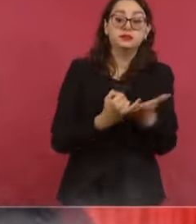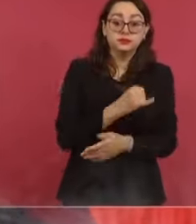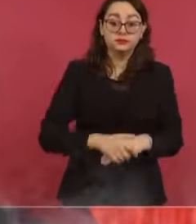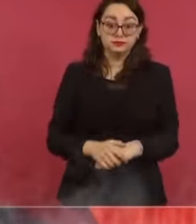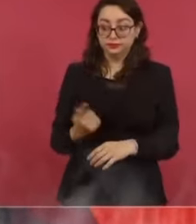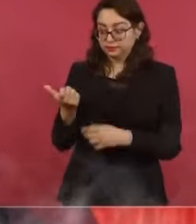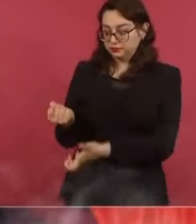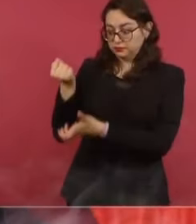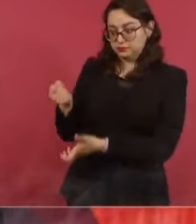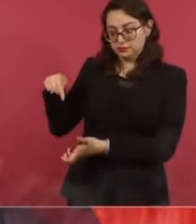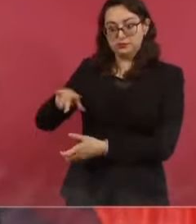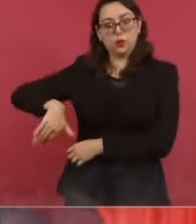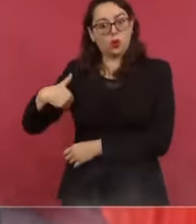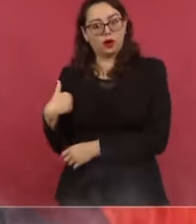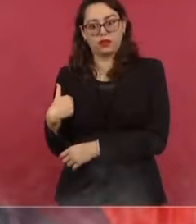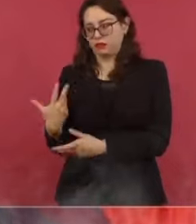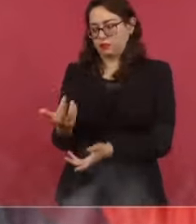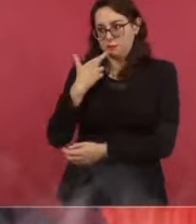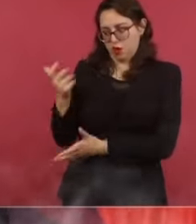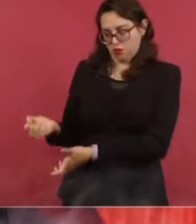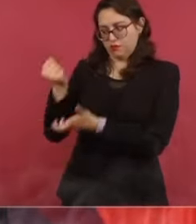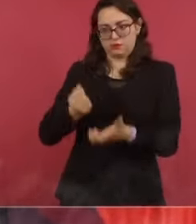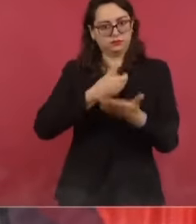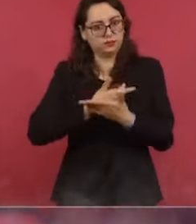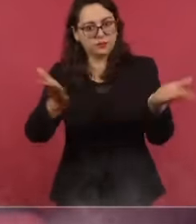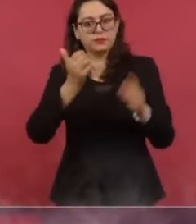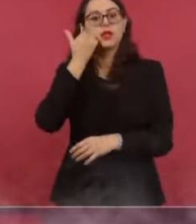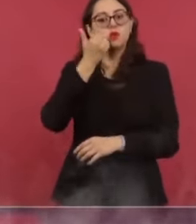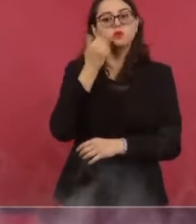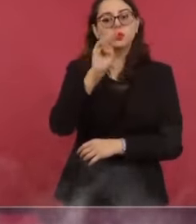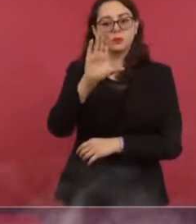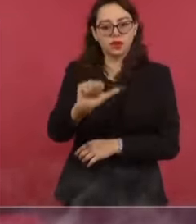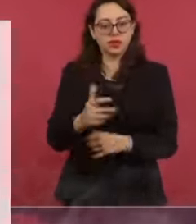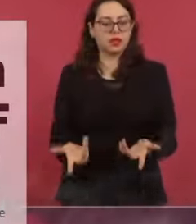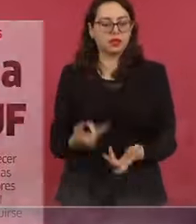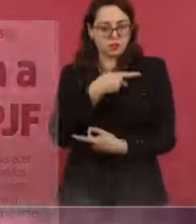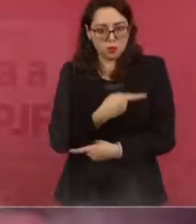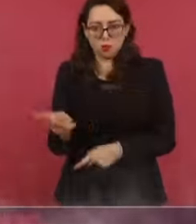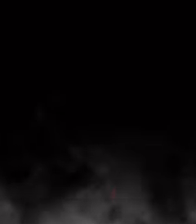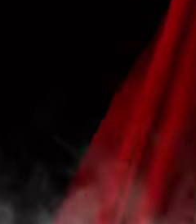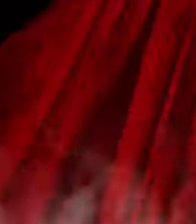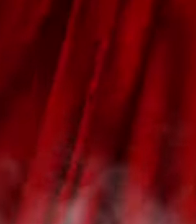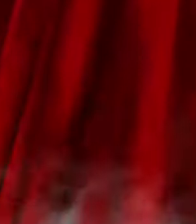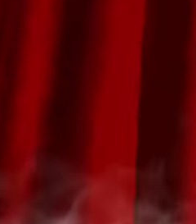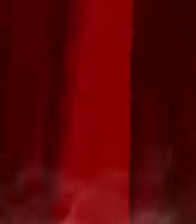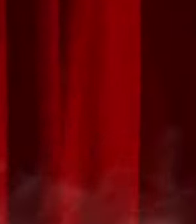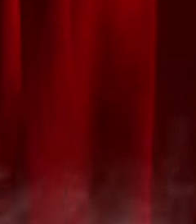para becas de estudiantes de familias pobres.